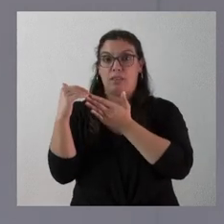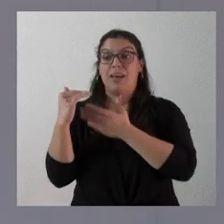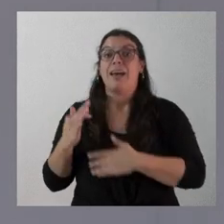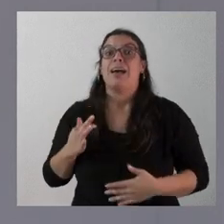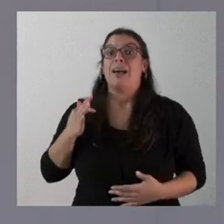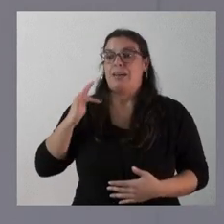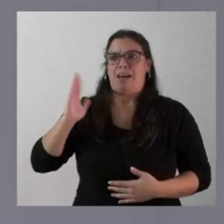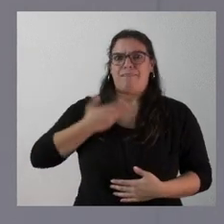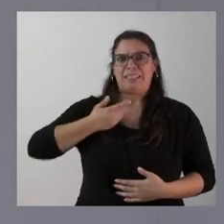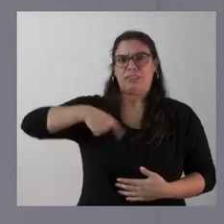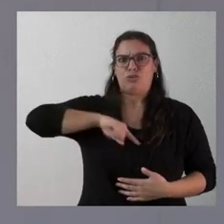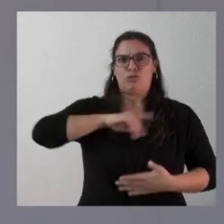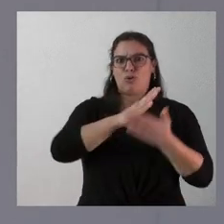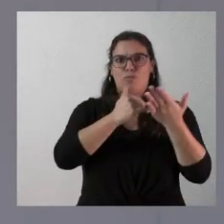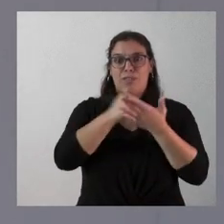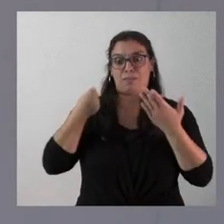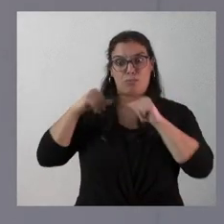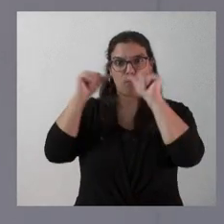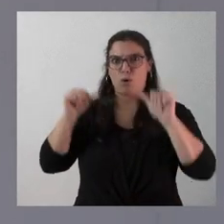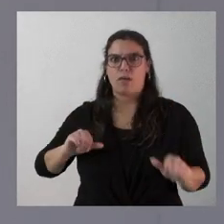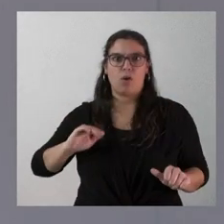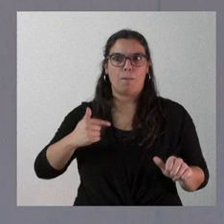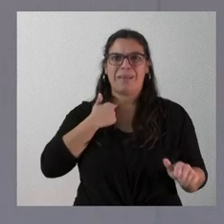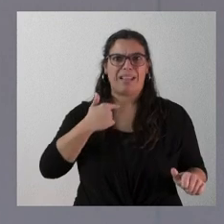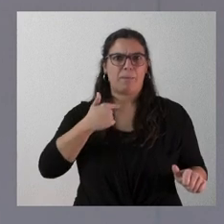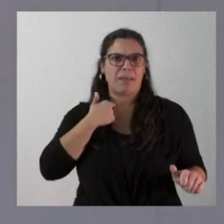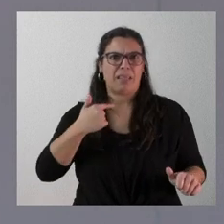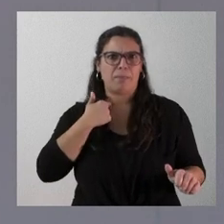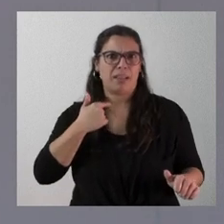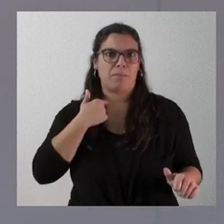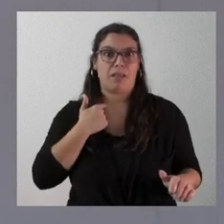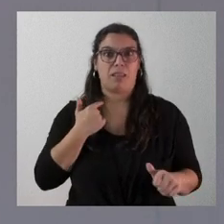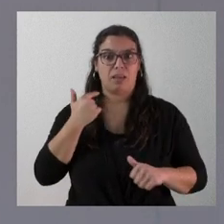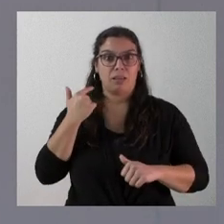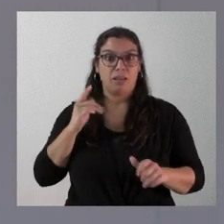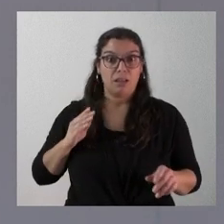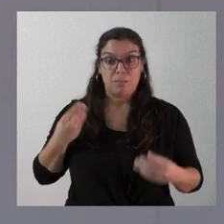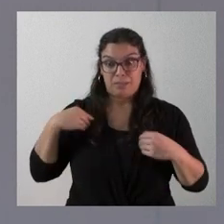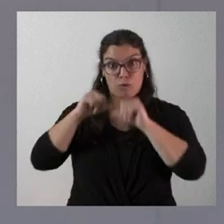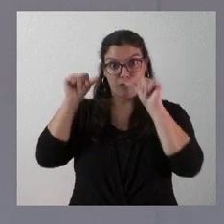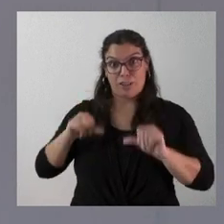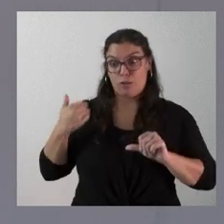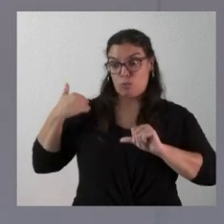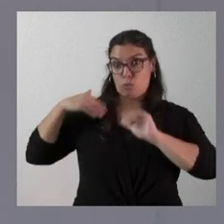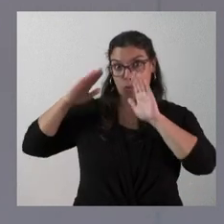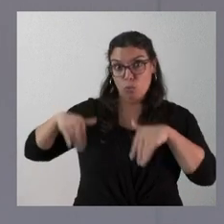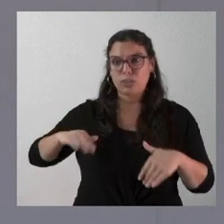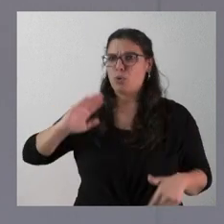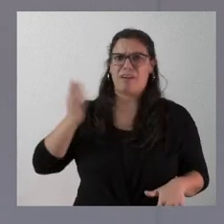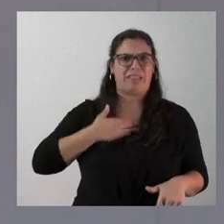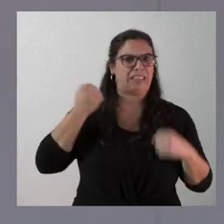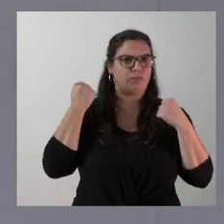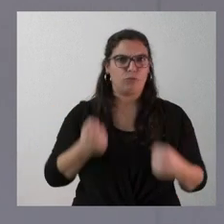intereses de Castilla y león Castellón está entre las comunidades autónomas que han venido perdiendo peso en la financiación electrónica desde aquel modelo nacional autonómica y por tanto es muy perjudicial